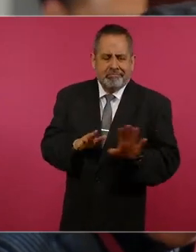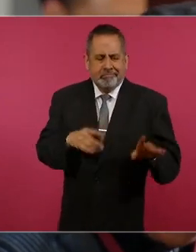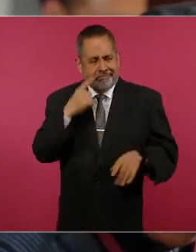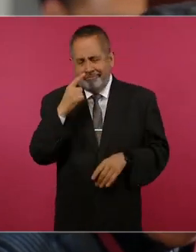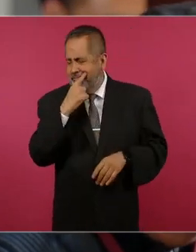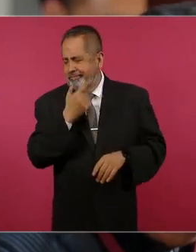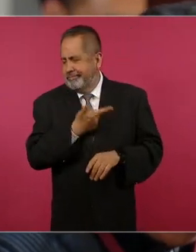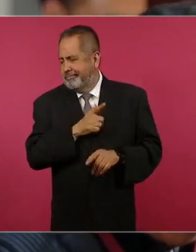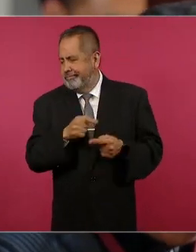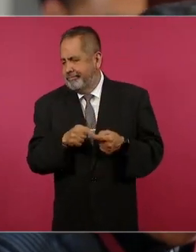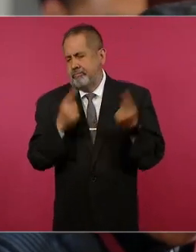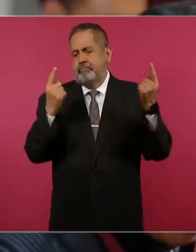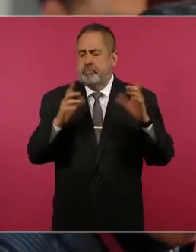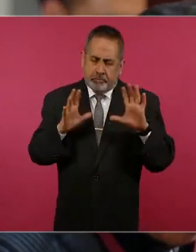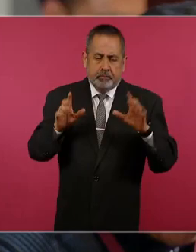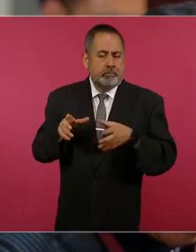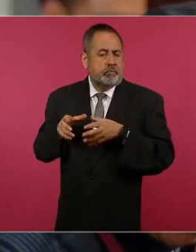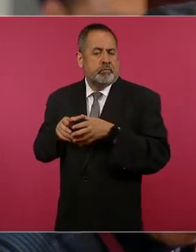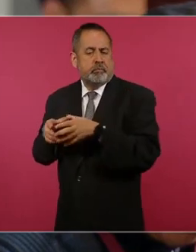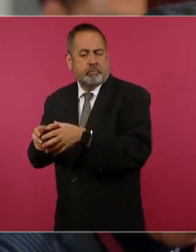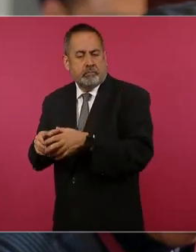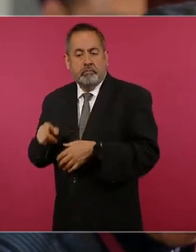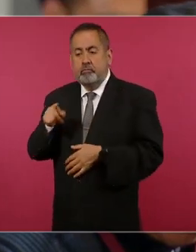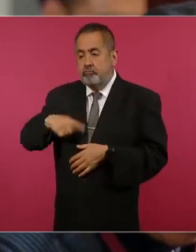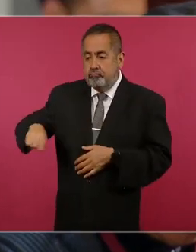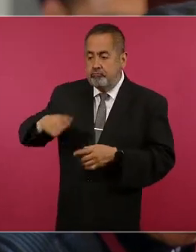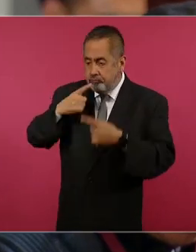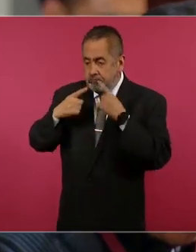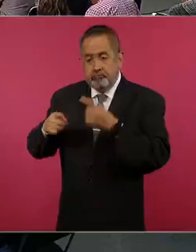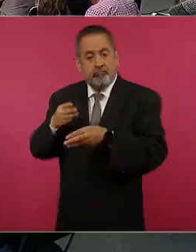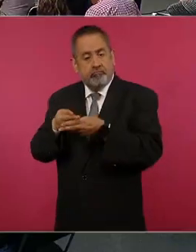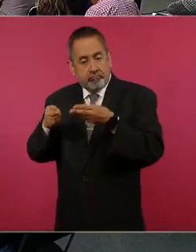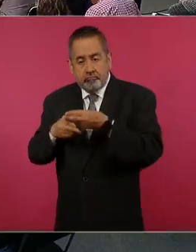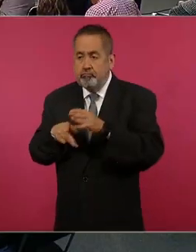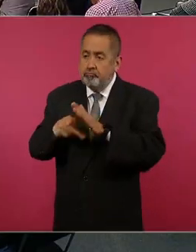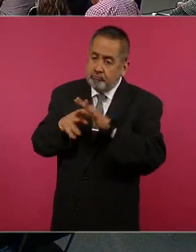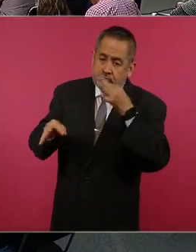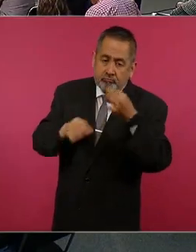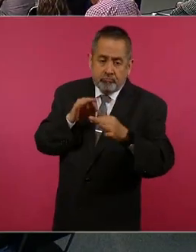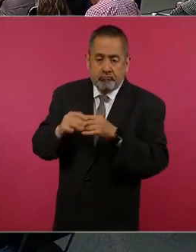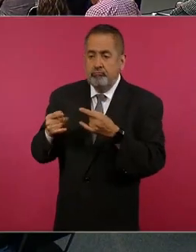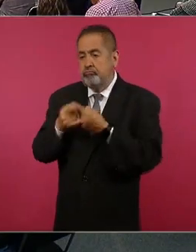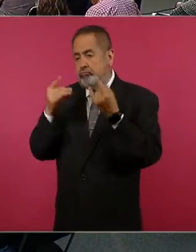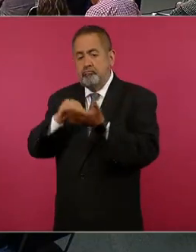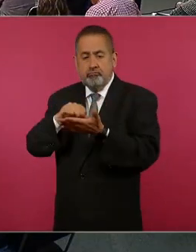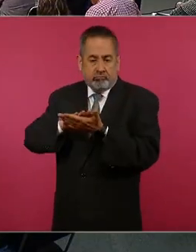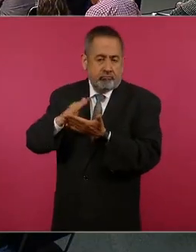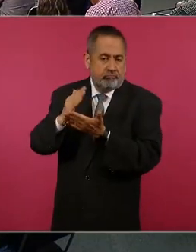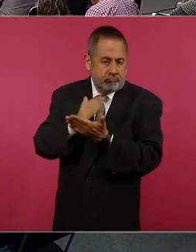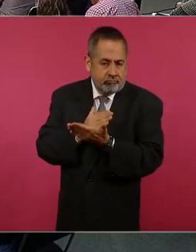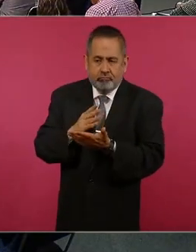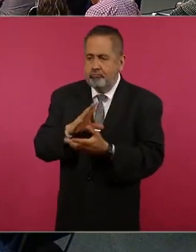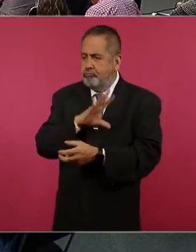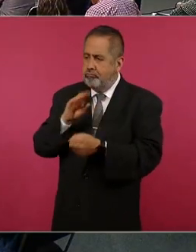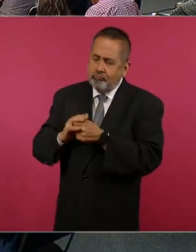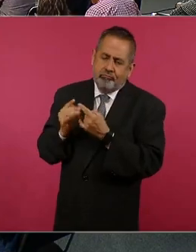que… Y también ha generado materiales educativos como antologías del educador popular